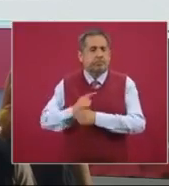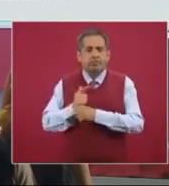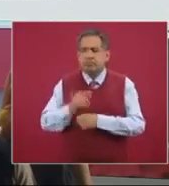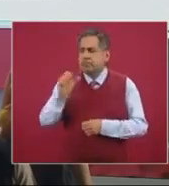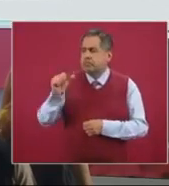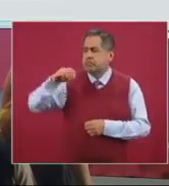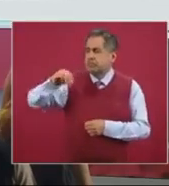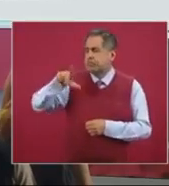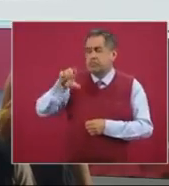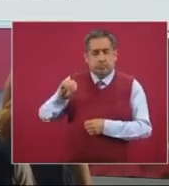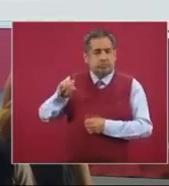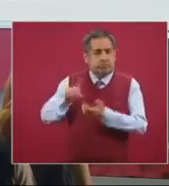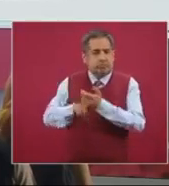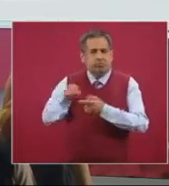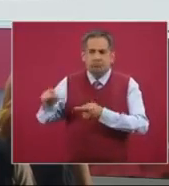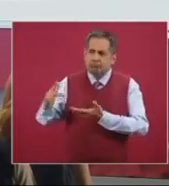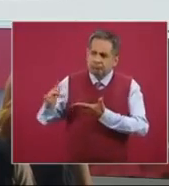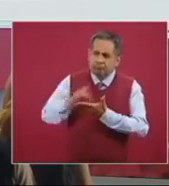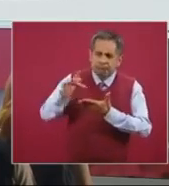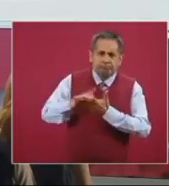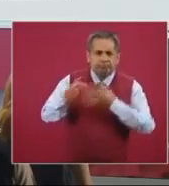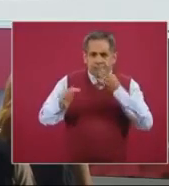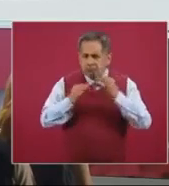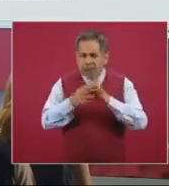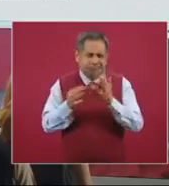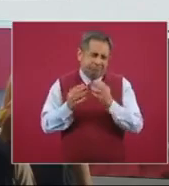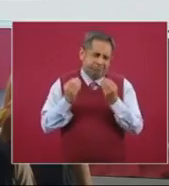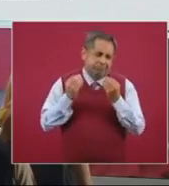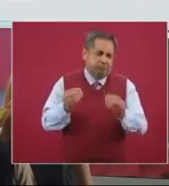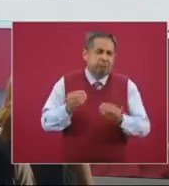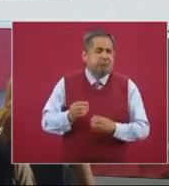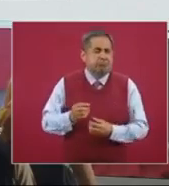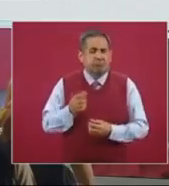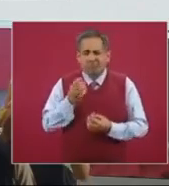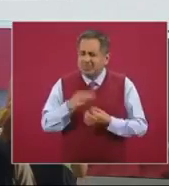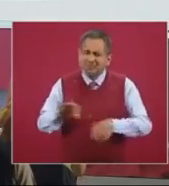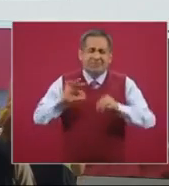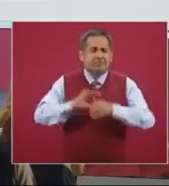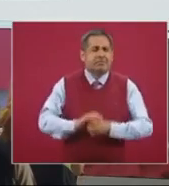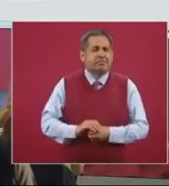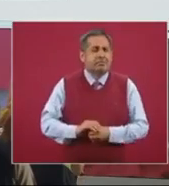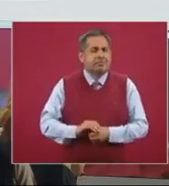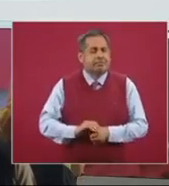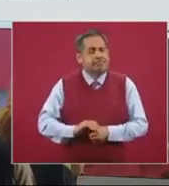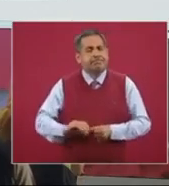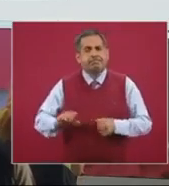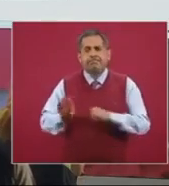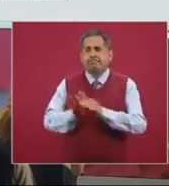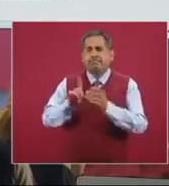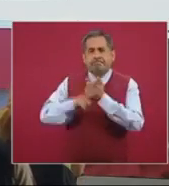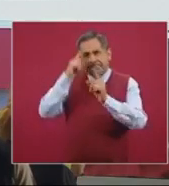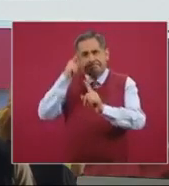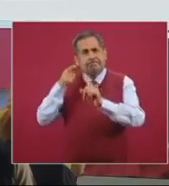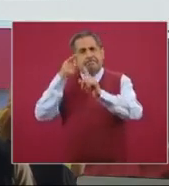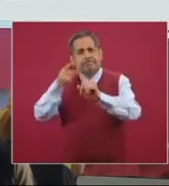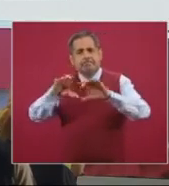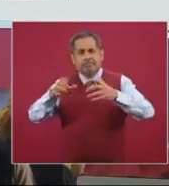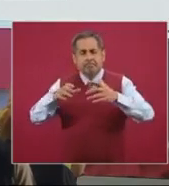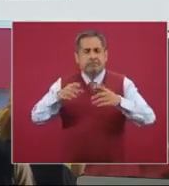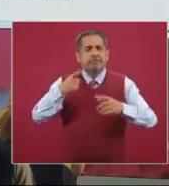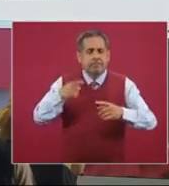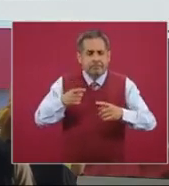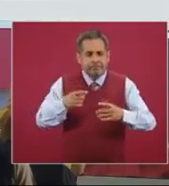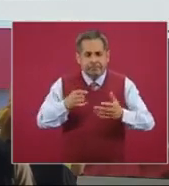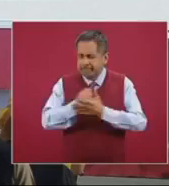Manuel López Obrador, nos ha apoyado en todo con un fundamento general y una aspiración general de